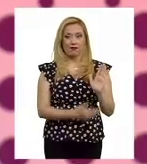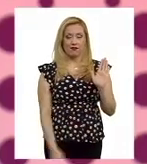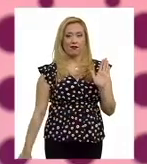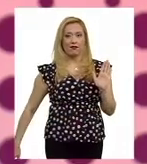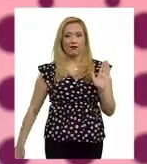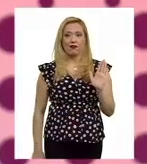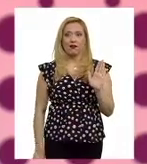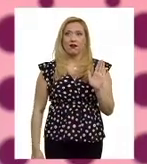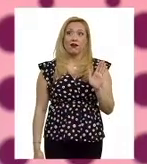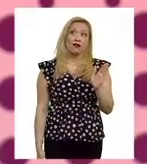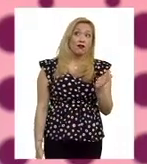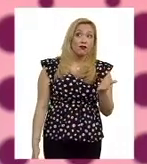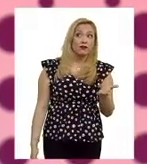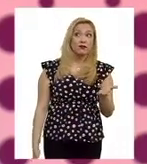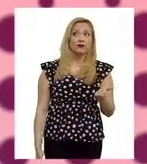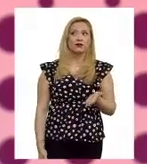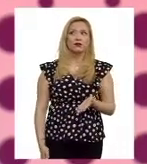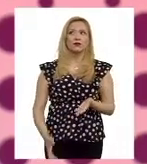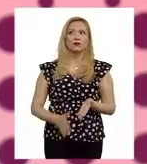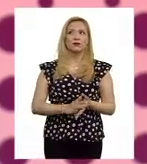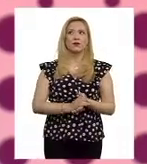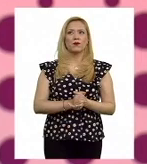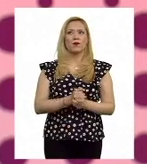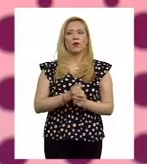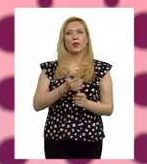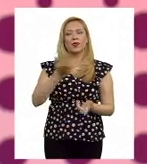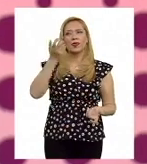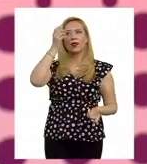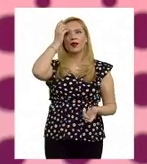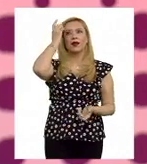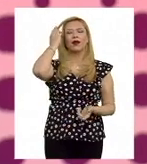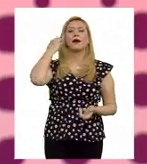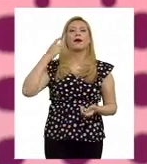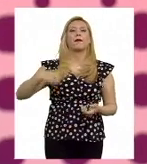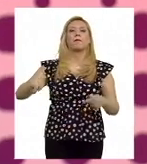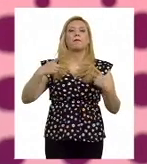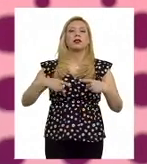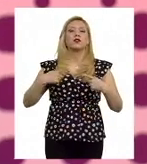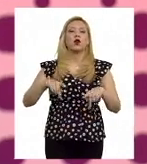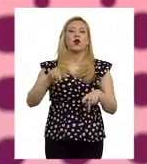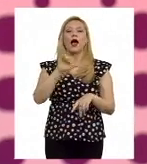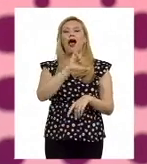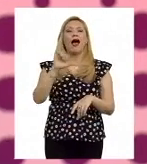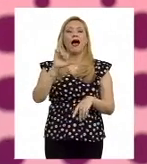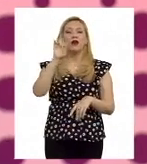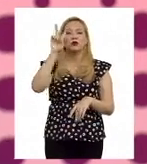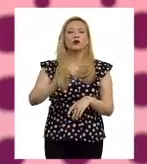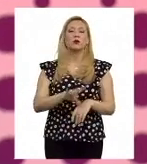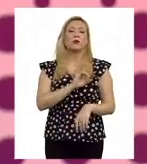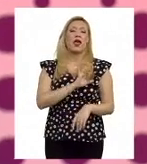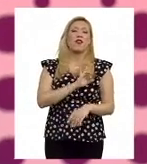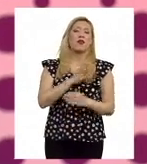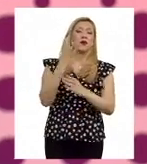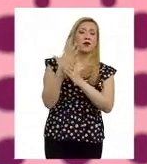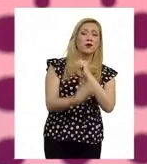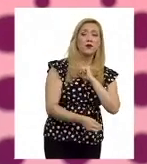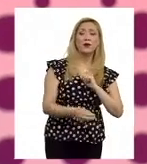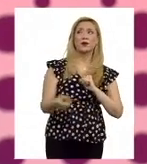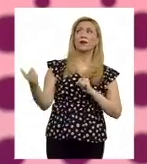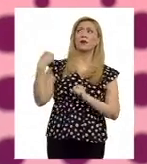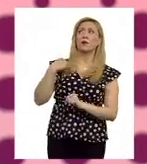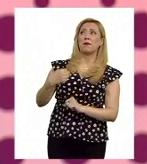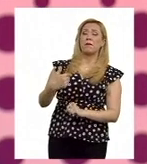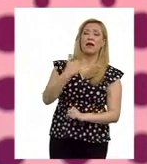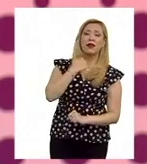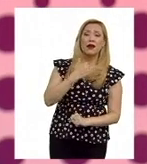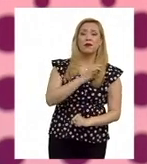La convención entonces había sido para, sobre todo, la gente que huye por miedo de persecución, miedo